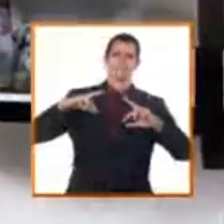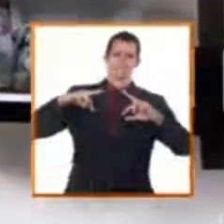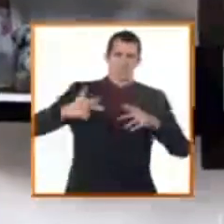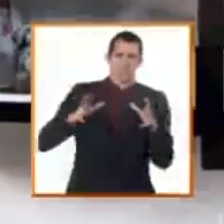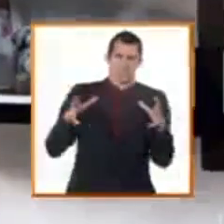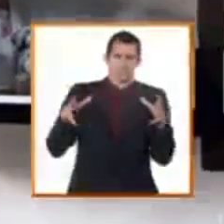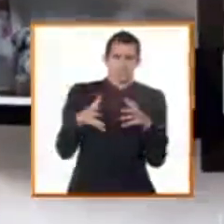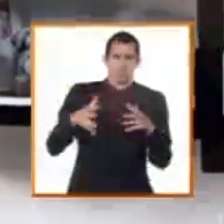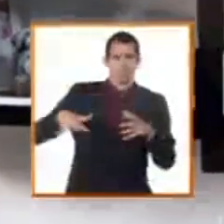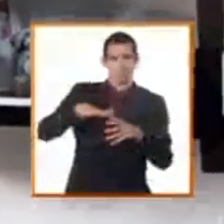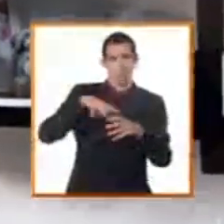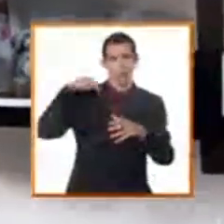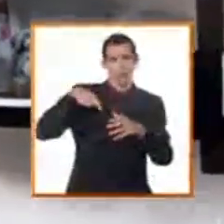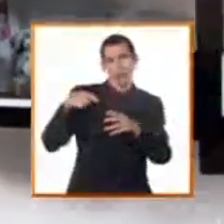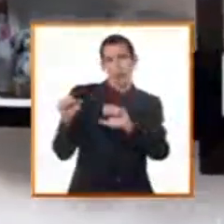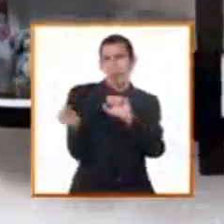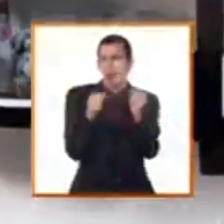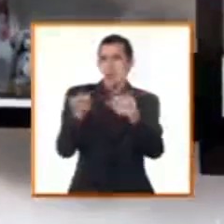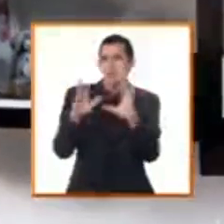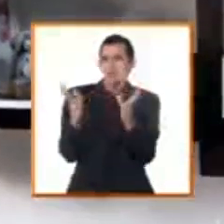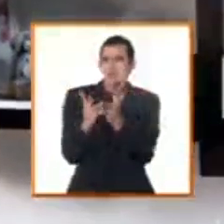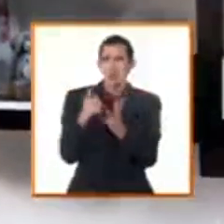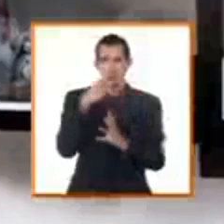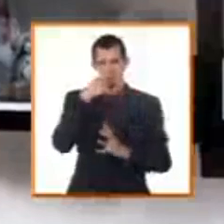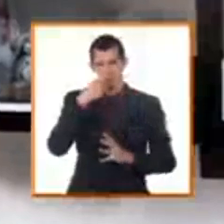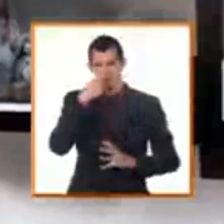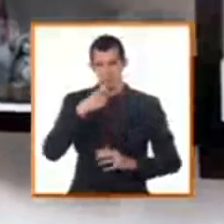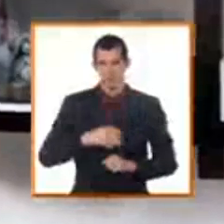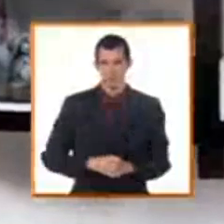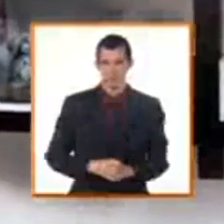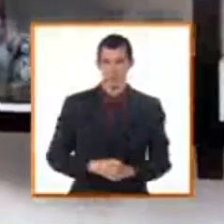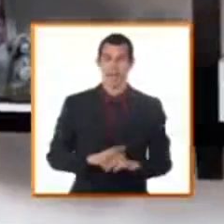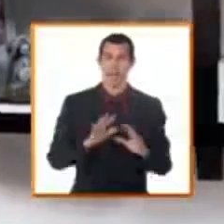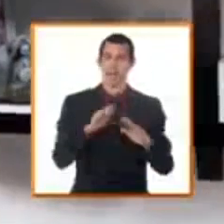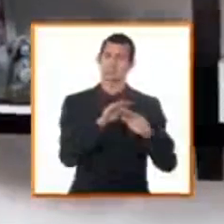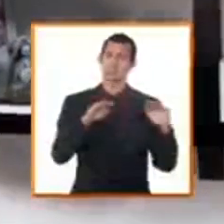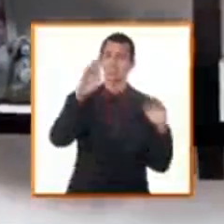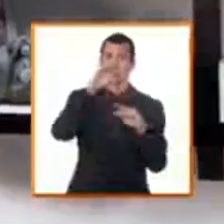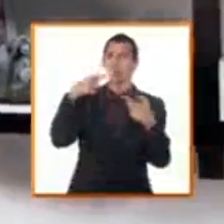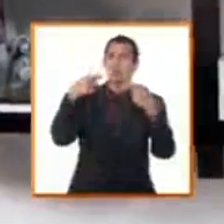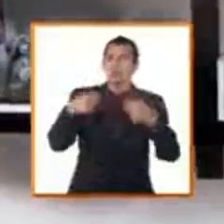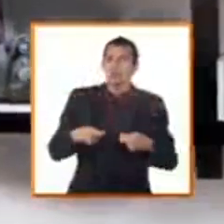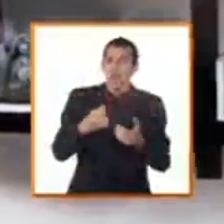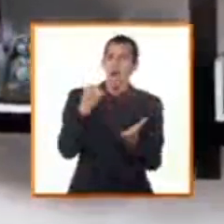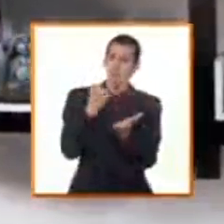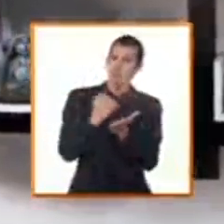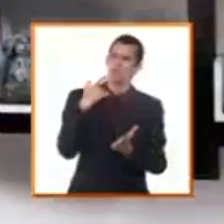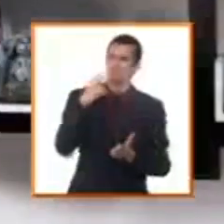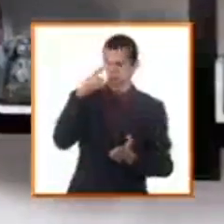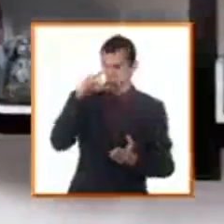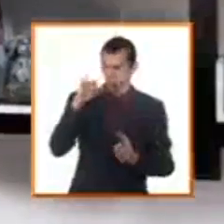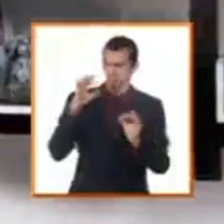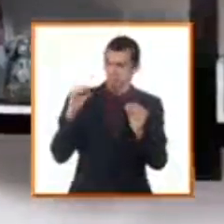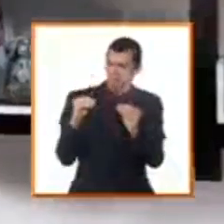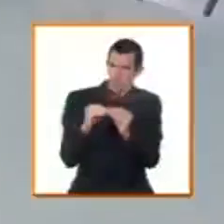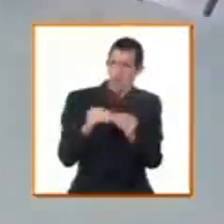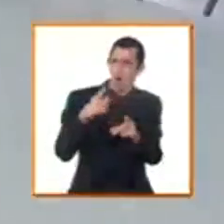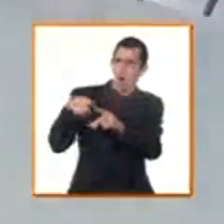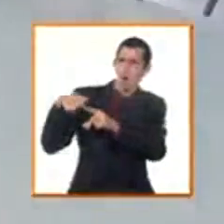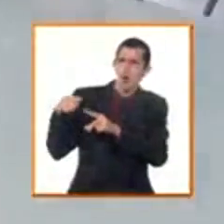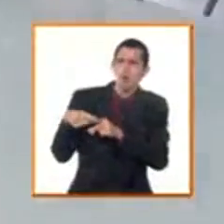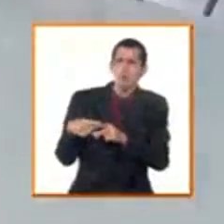la presidencia de esta comisión por el Ministerio de Justicia y además su integración por representantes de otros